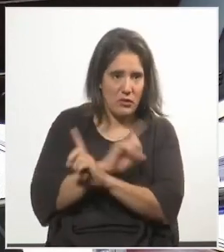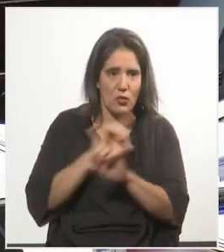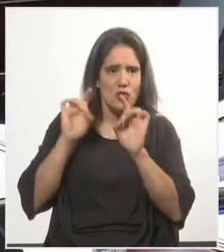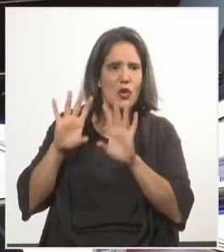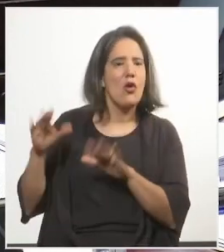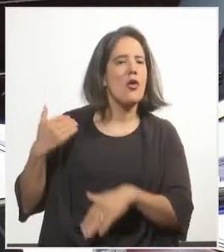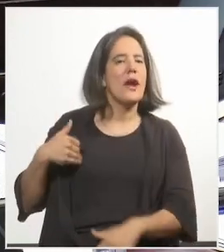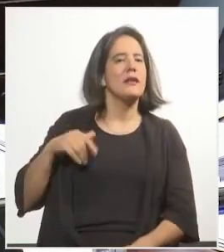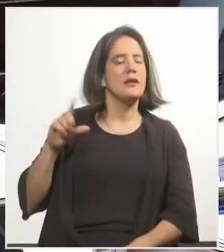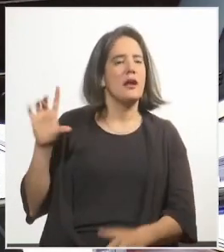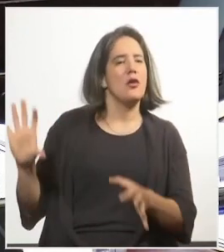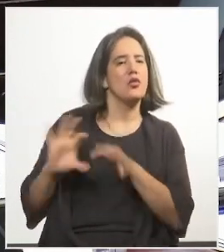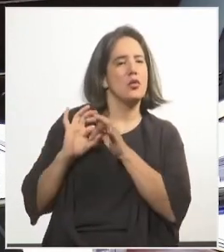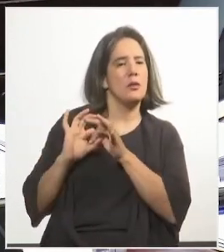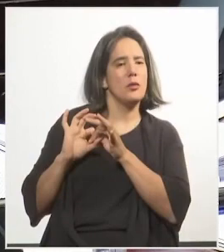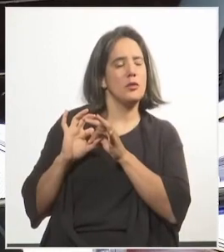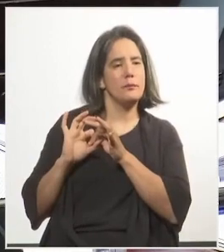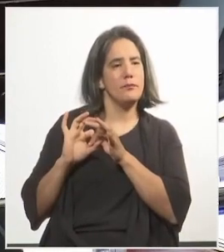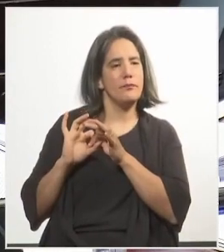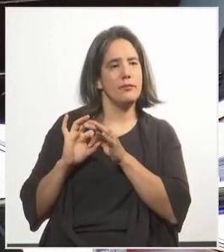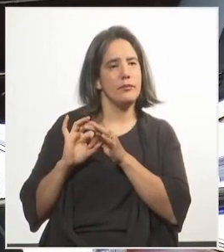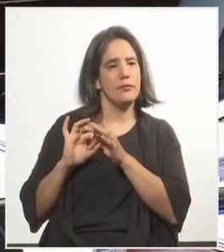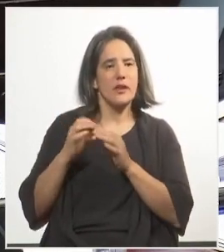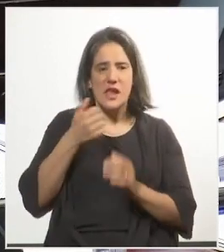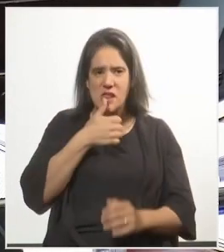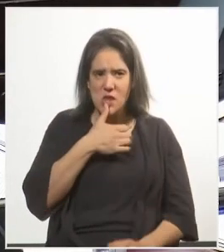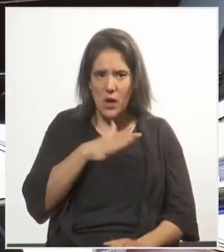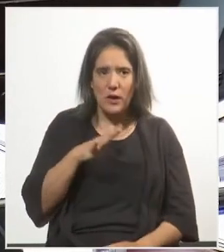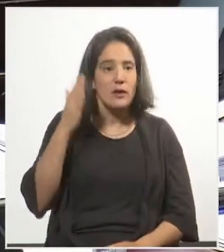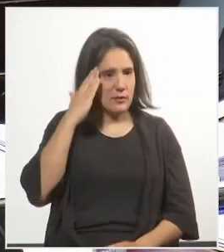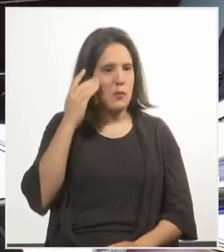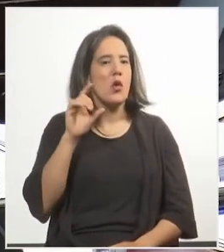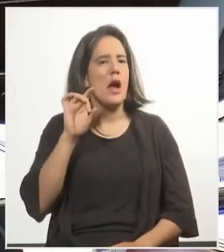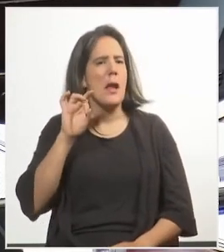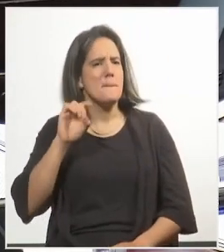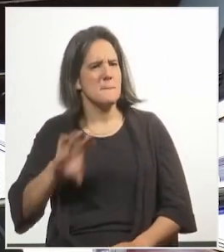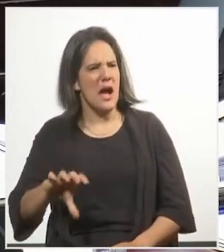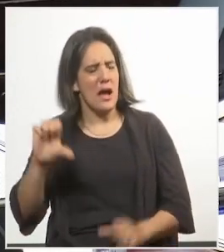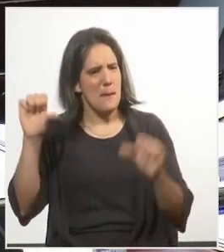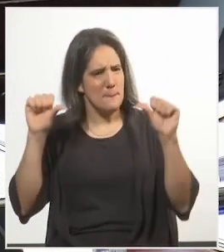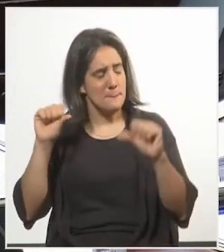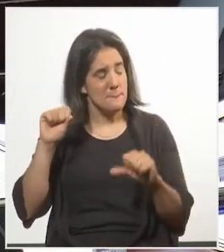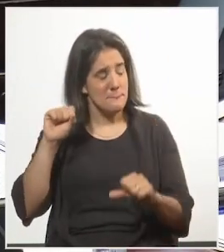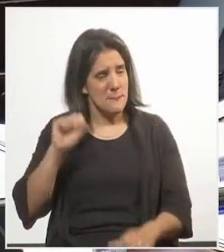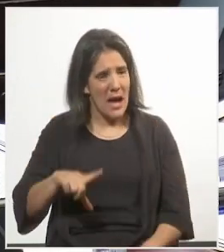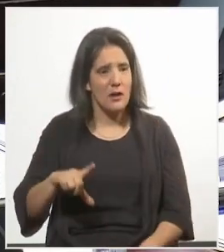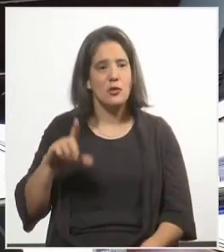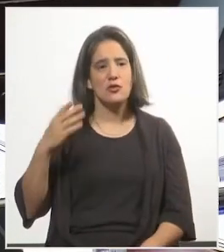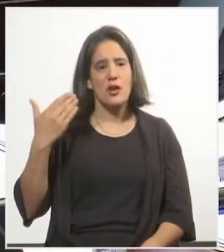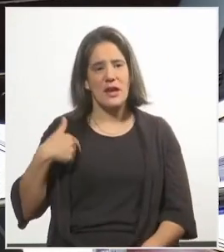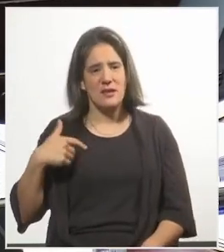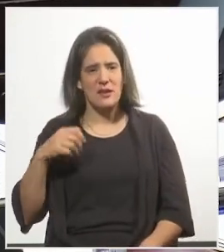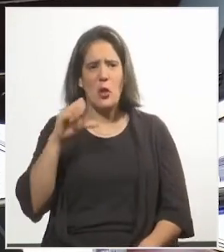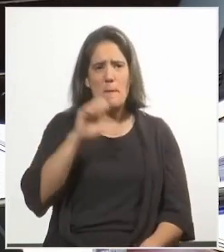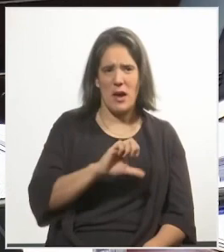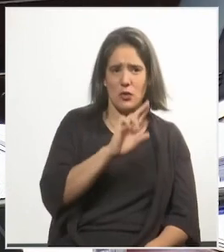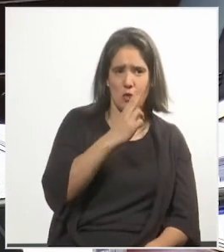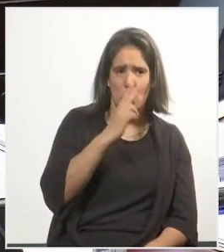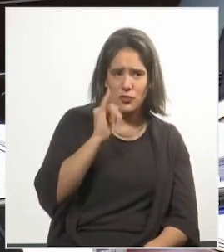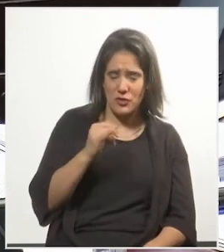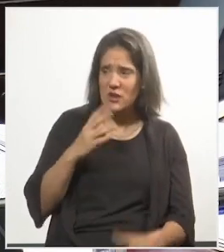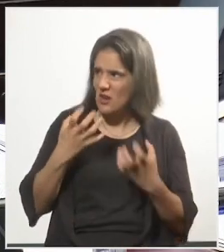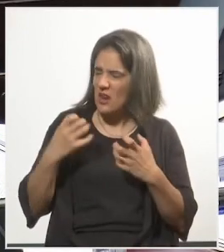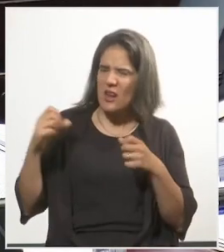mundo. Han habido malos argentinos y malos orientales que han buscado el enfrentamiento